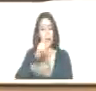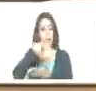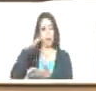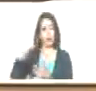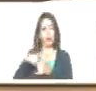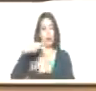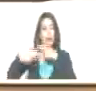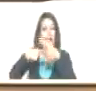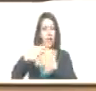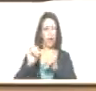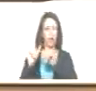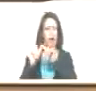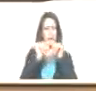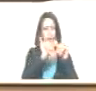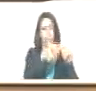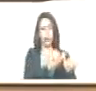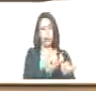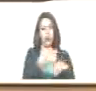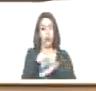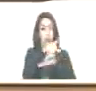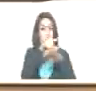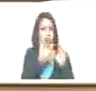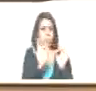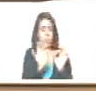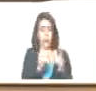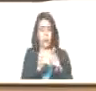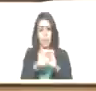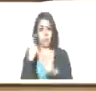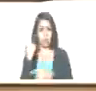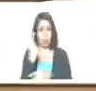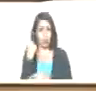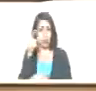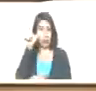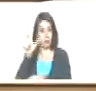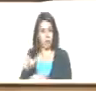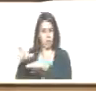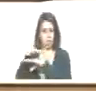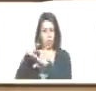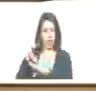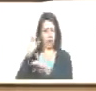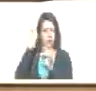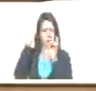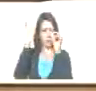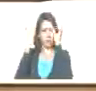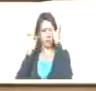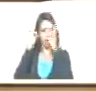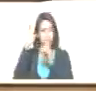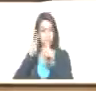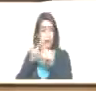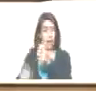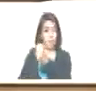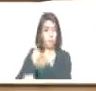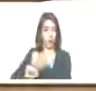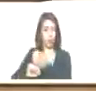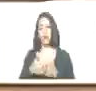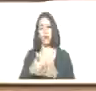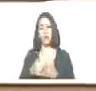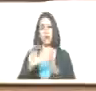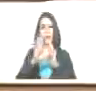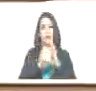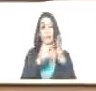mismos, sin ser gobierno, solamente con un gobierno de fantasía y con el apoyo del imperialismo norteamericano,